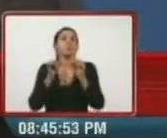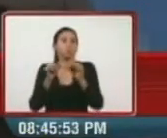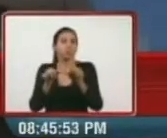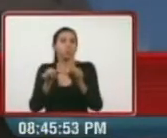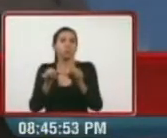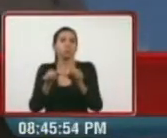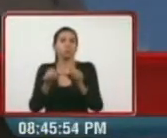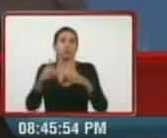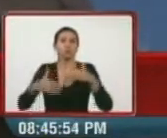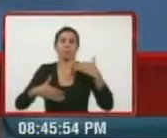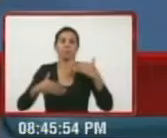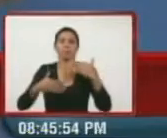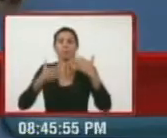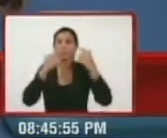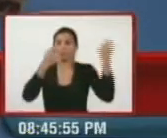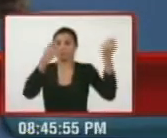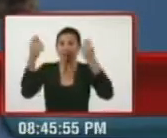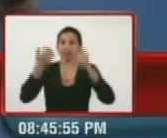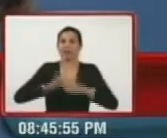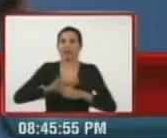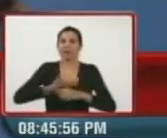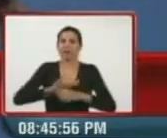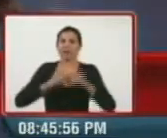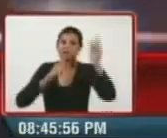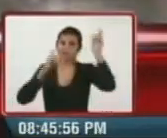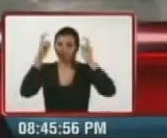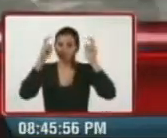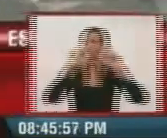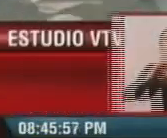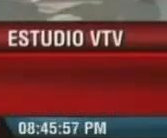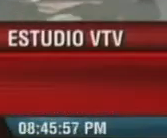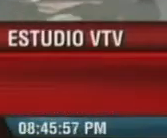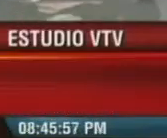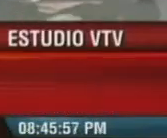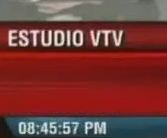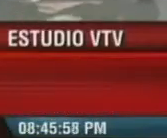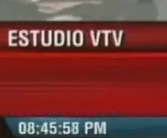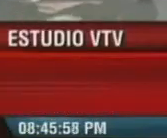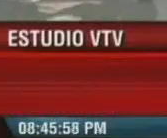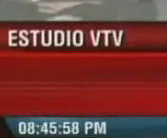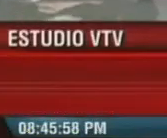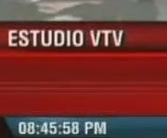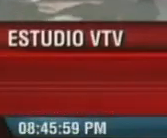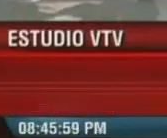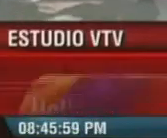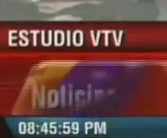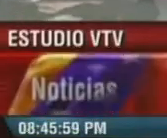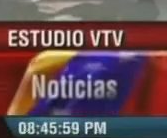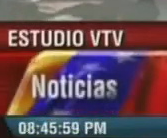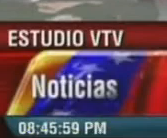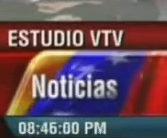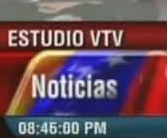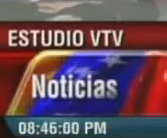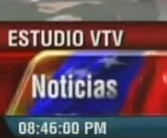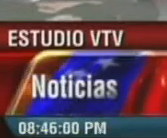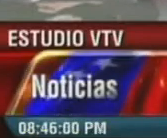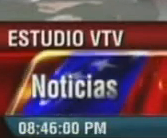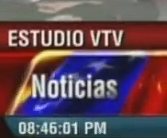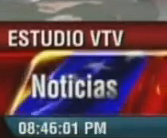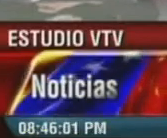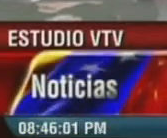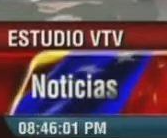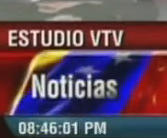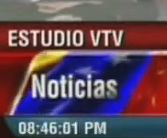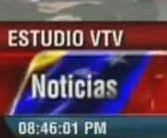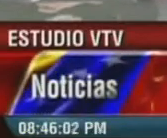que los diferentes alcaldes bolivarianos del estado Carabobo hacen un llamado a la paz, pues, porque no solo se está perjudicando al pueblo chavista, si es lo que ellos están buscando, sino